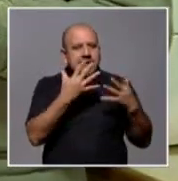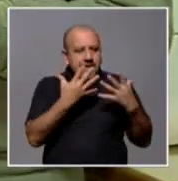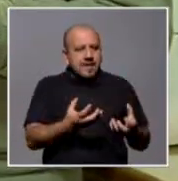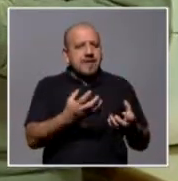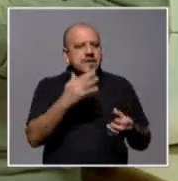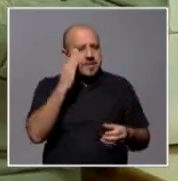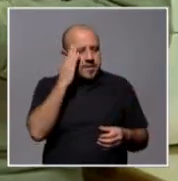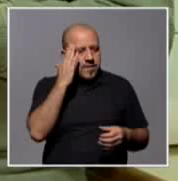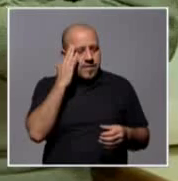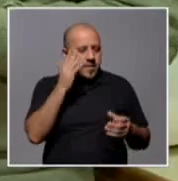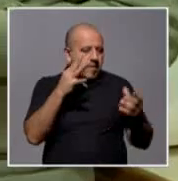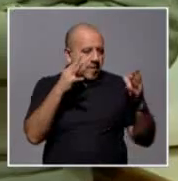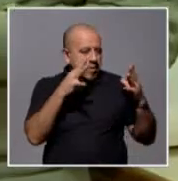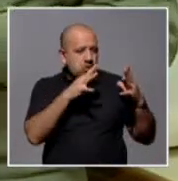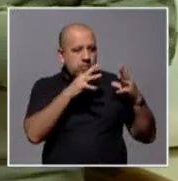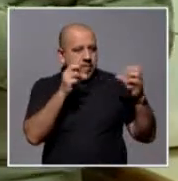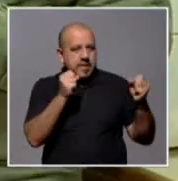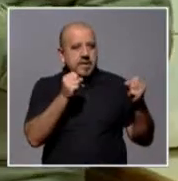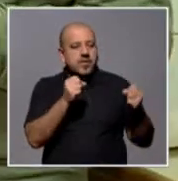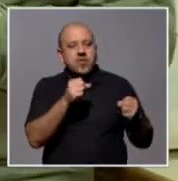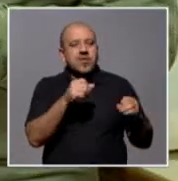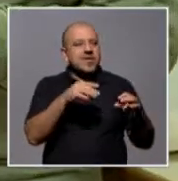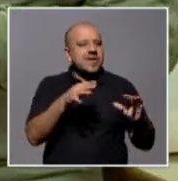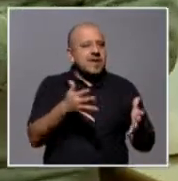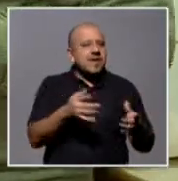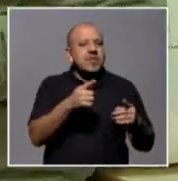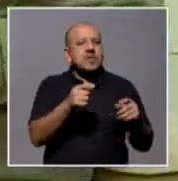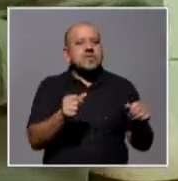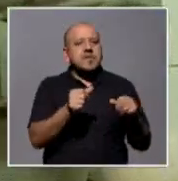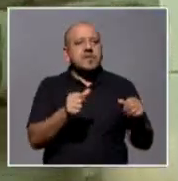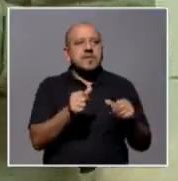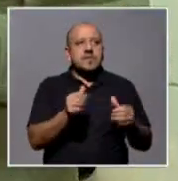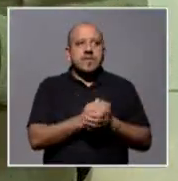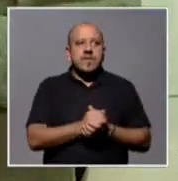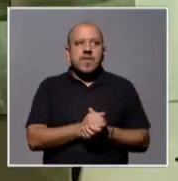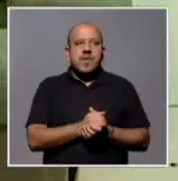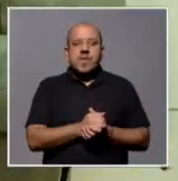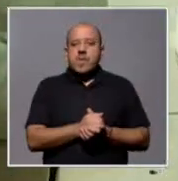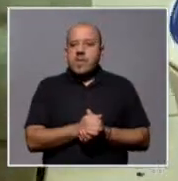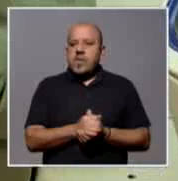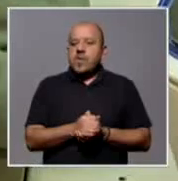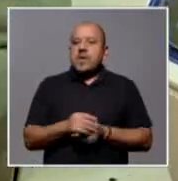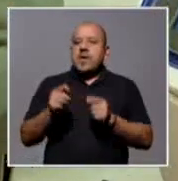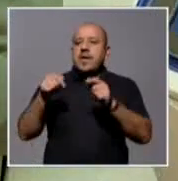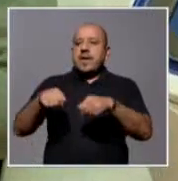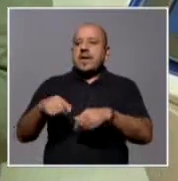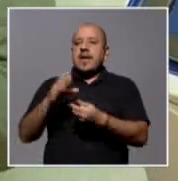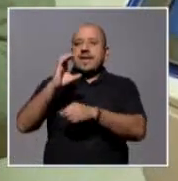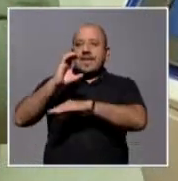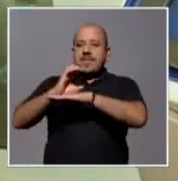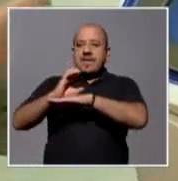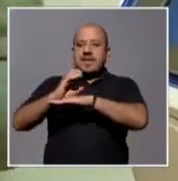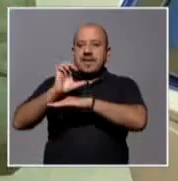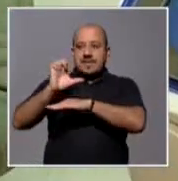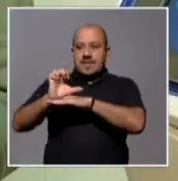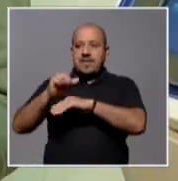menos, comprendiendo saberes muy específicos, ¿qué es lo que han logrado? Claro. Vos sabés bien que el IPSE, el Clemente Estable,